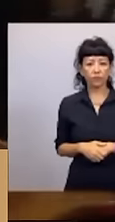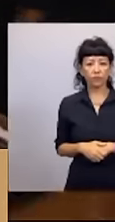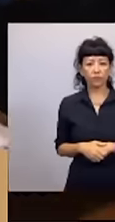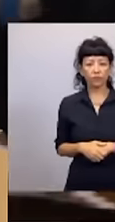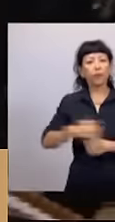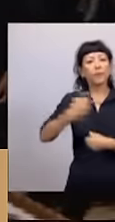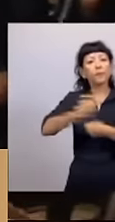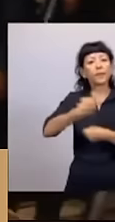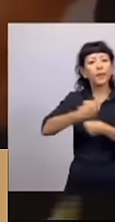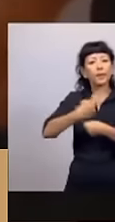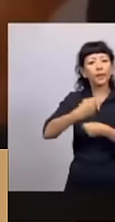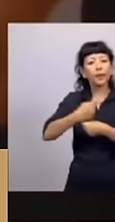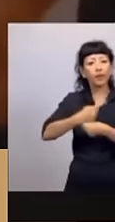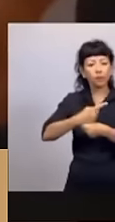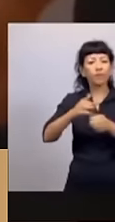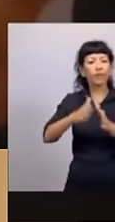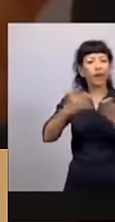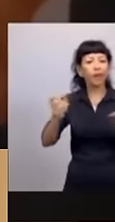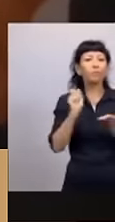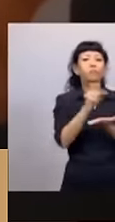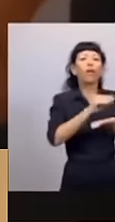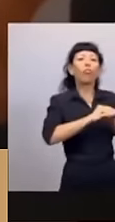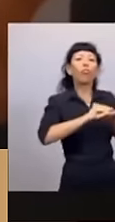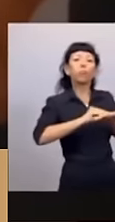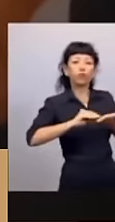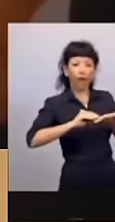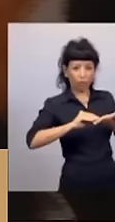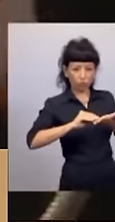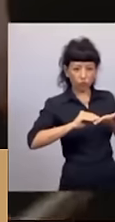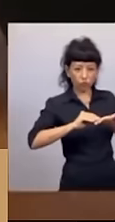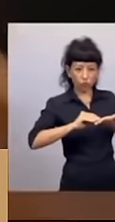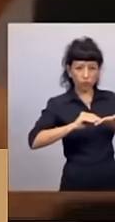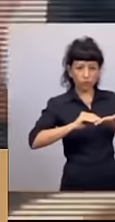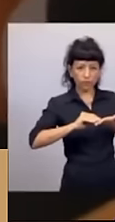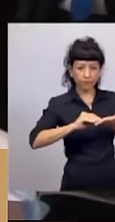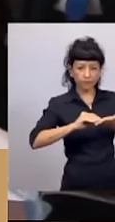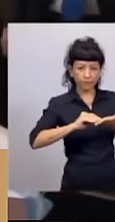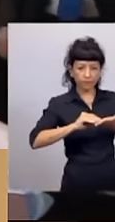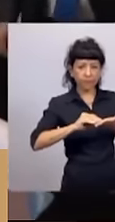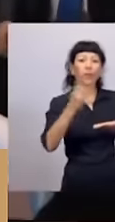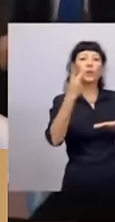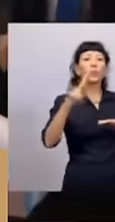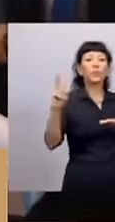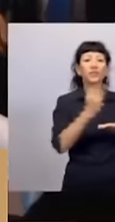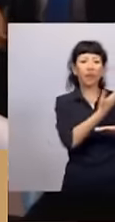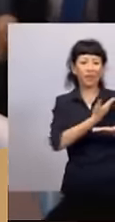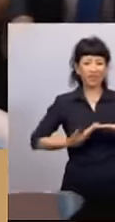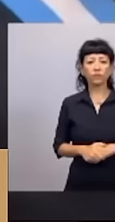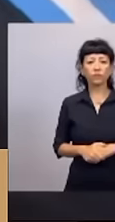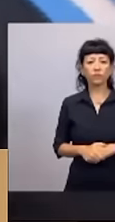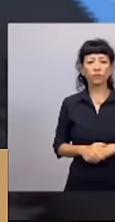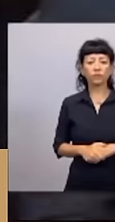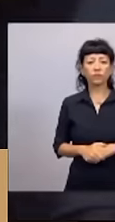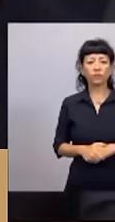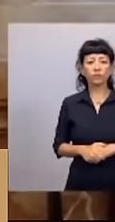Yo creo que con las medidas que está tomando le va a dar la vuelta a la situación económica en Argentina. El